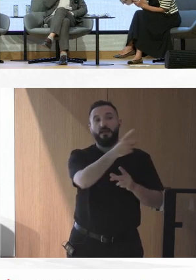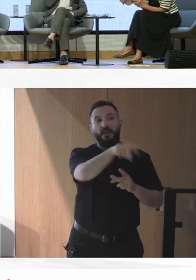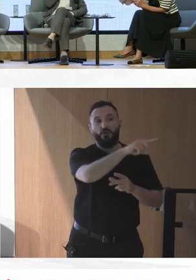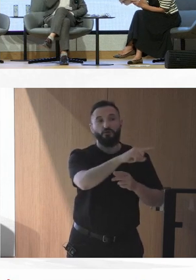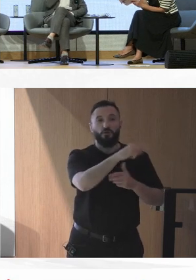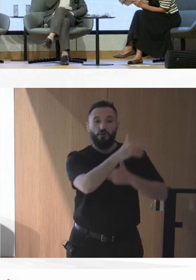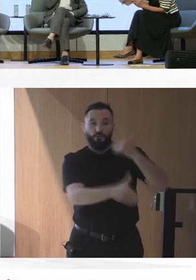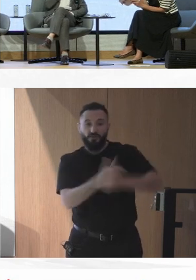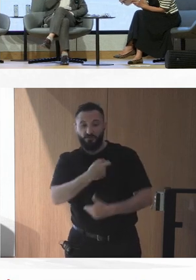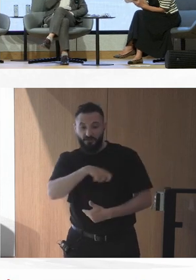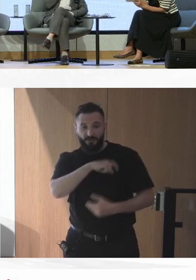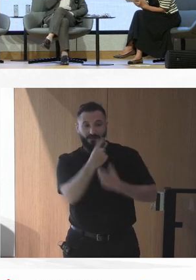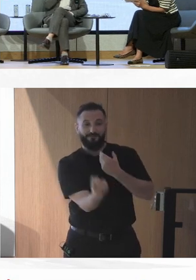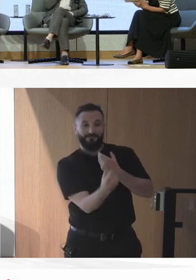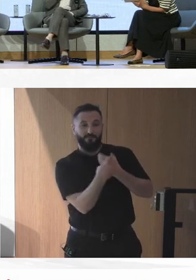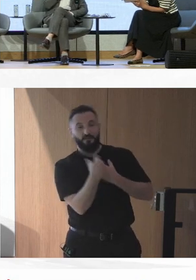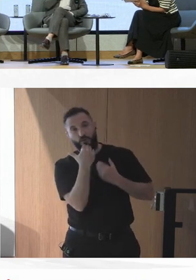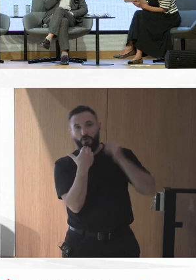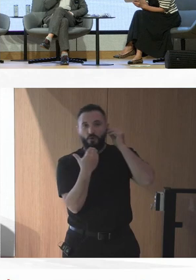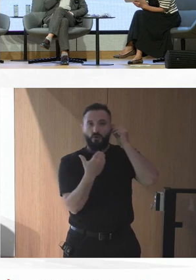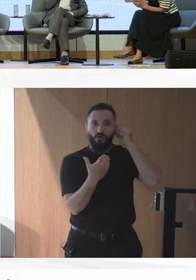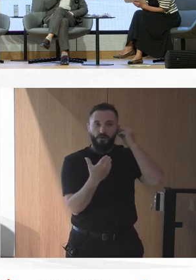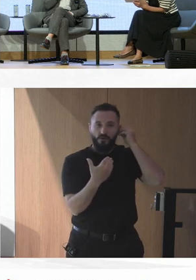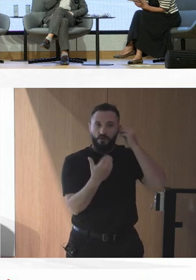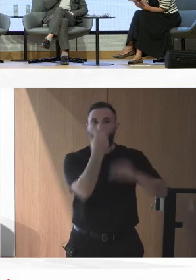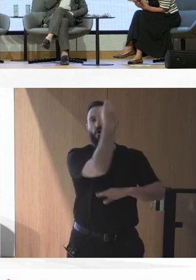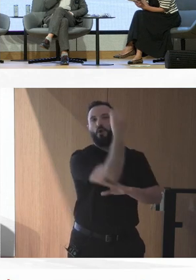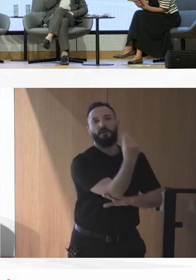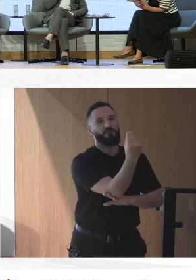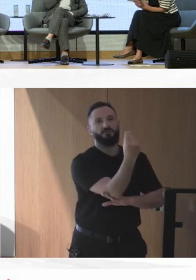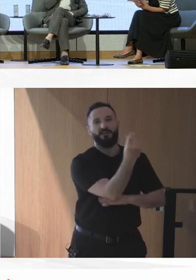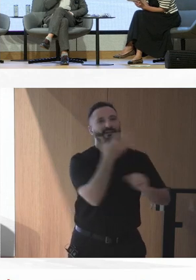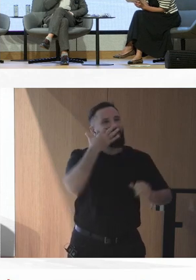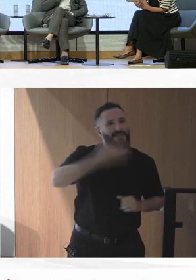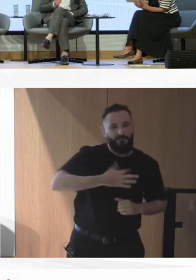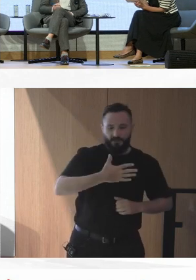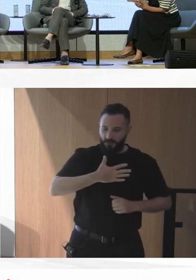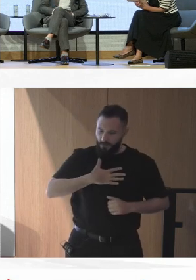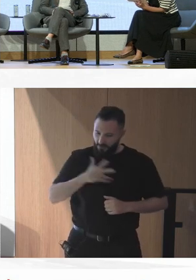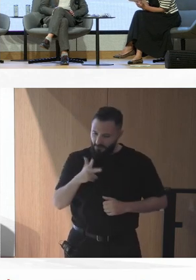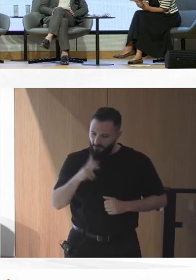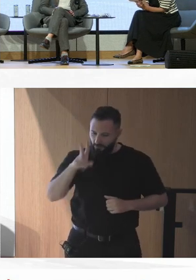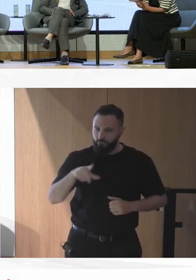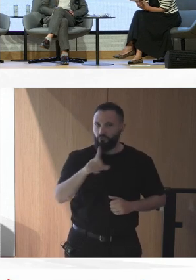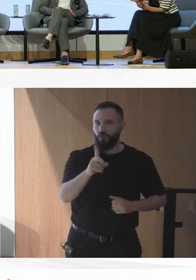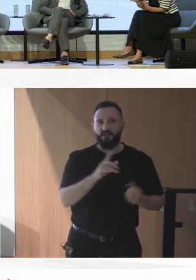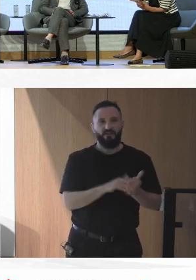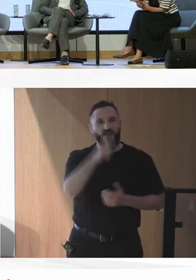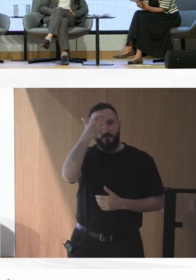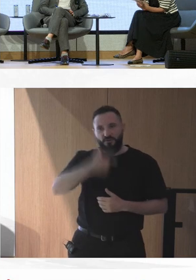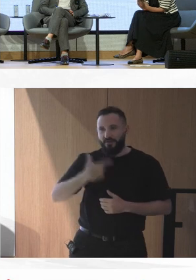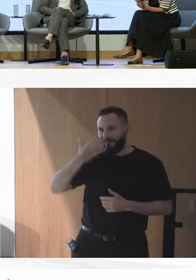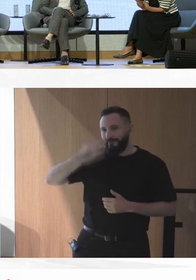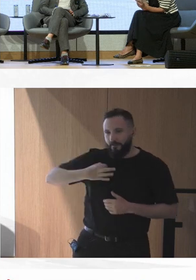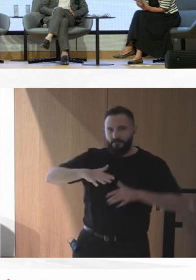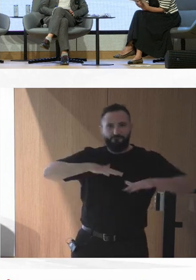proceso en España más como objetos que como sujetos. No han sido más objeto de proceso que un sujeto activo que pudiera